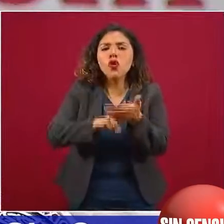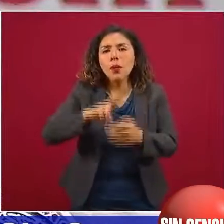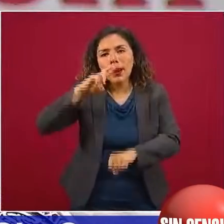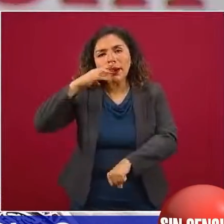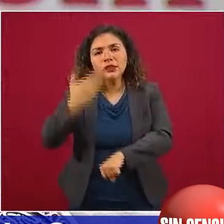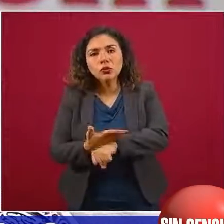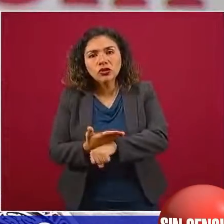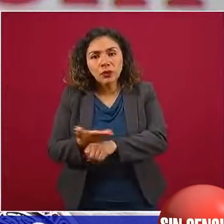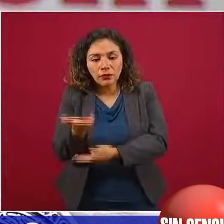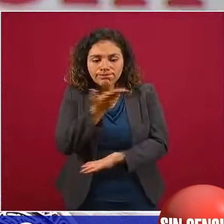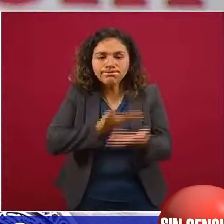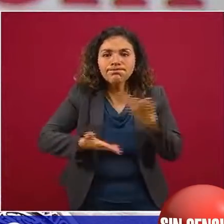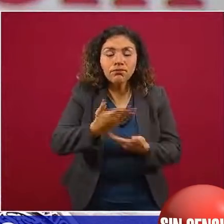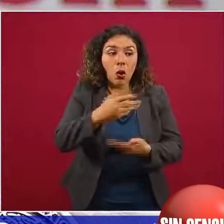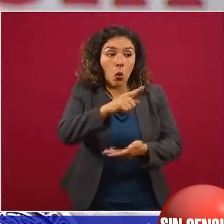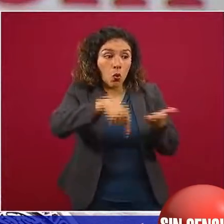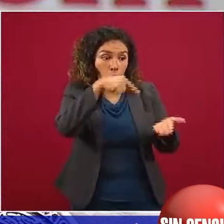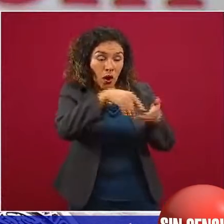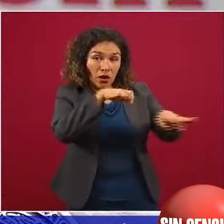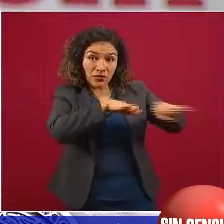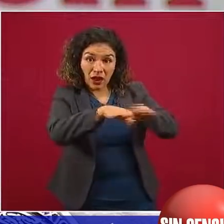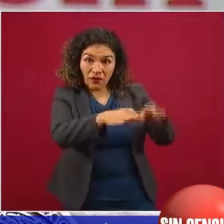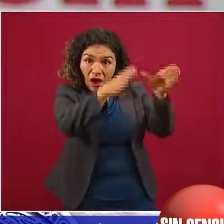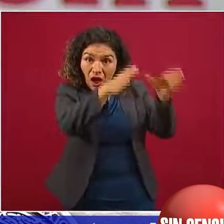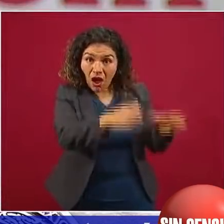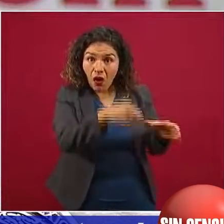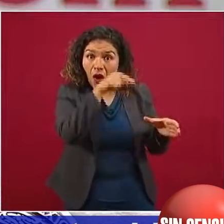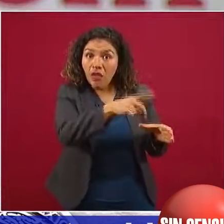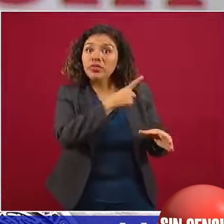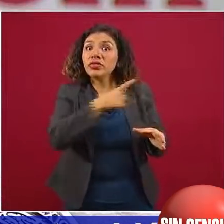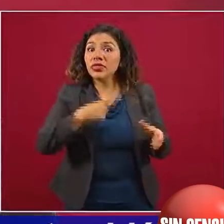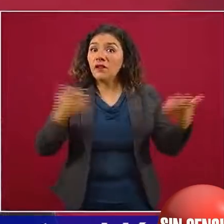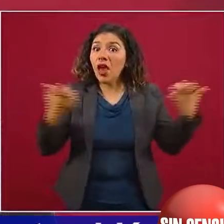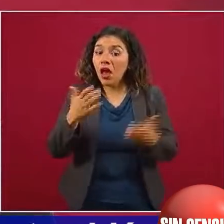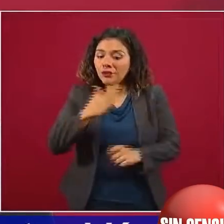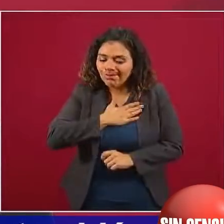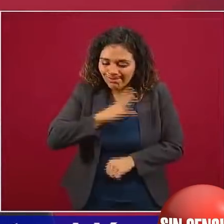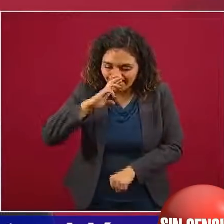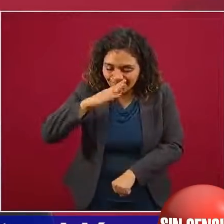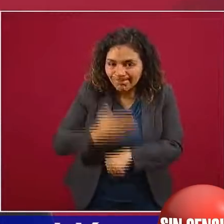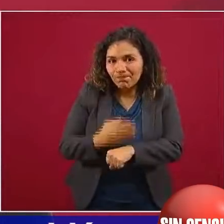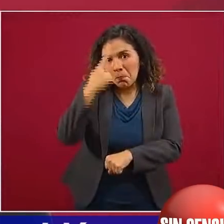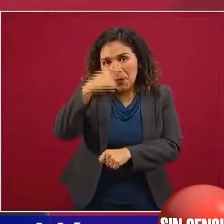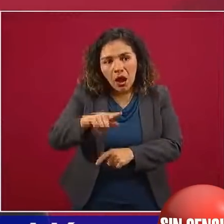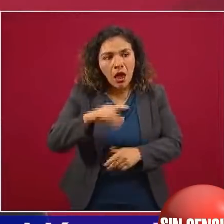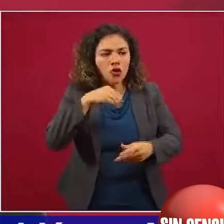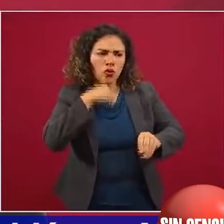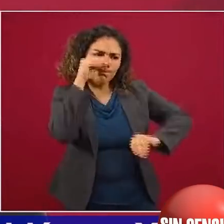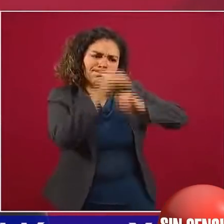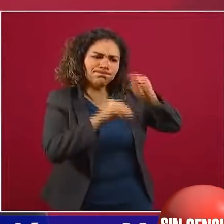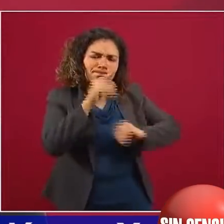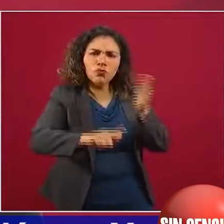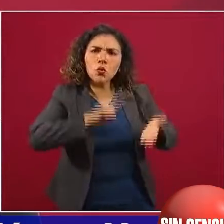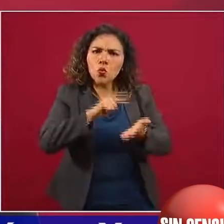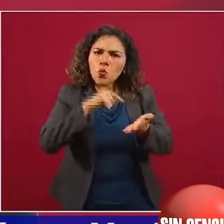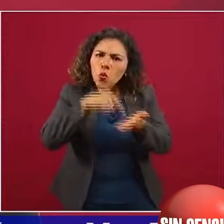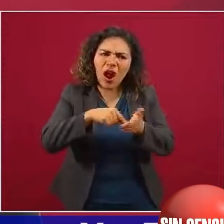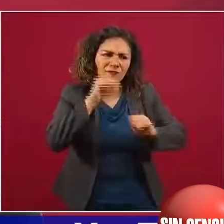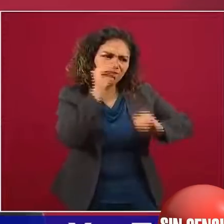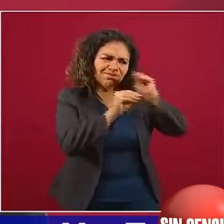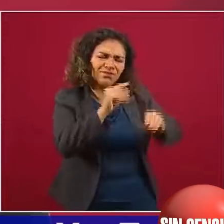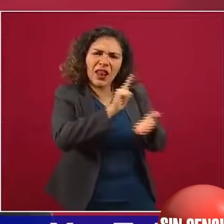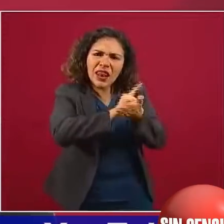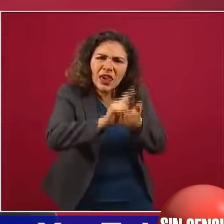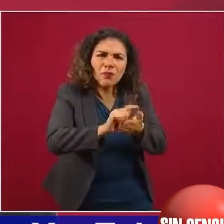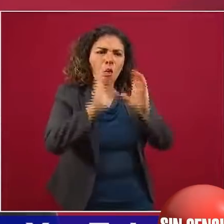donde los espacios de trabajo son quienes se deben responsabilizar de tener las condiciones apropiadas para que las